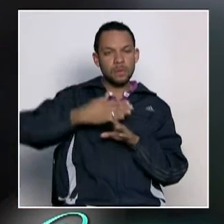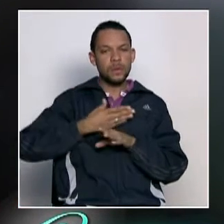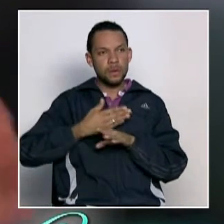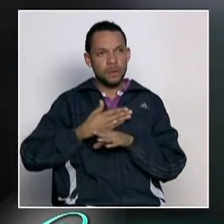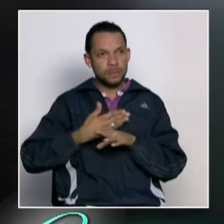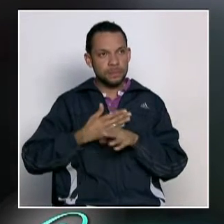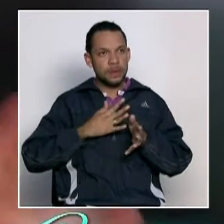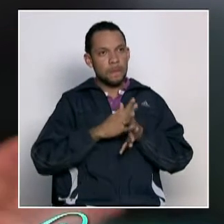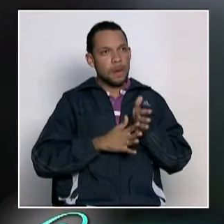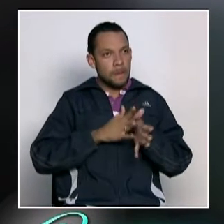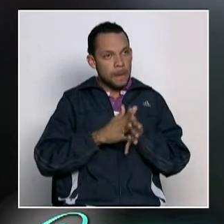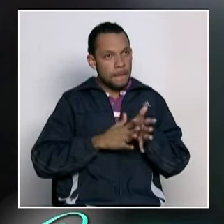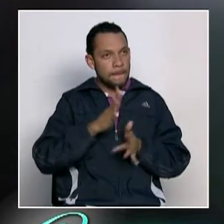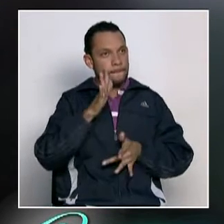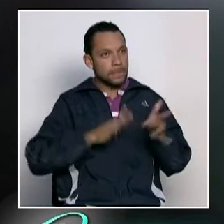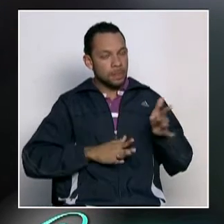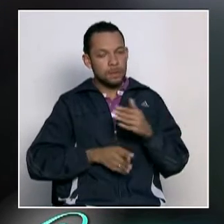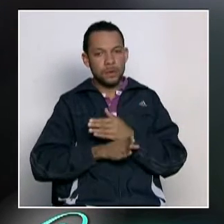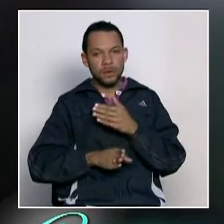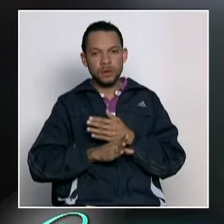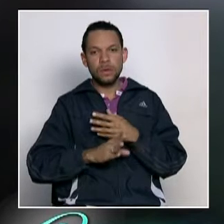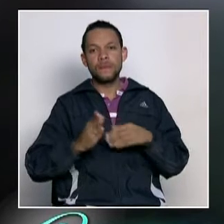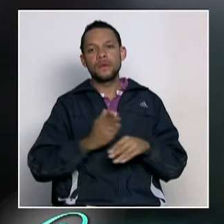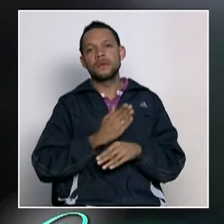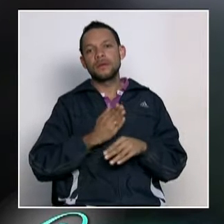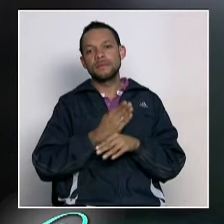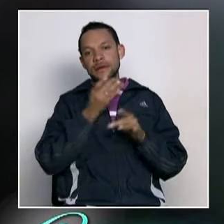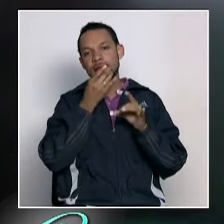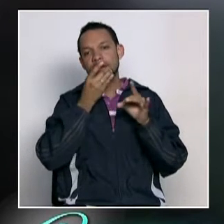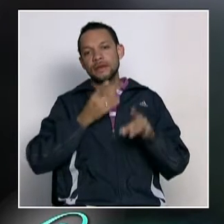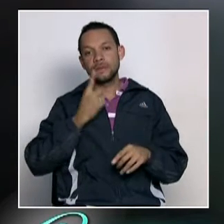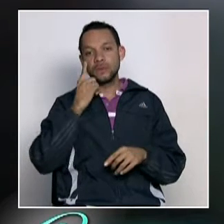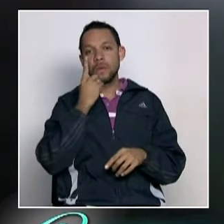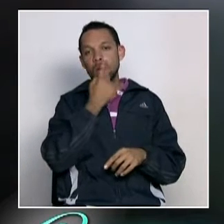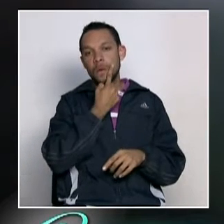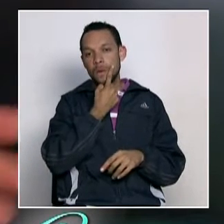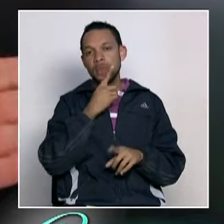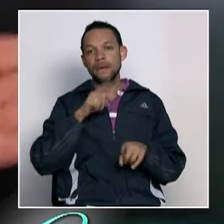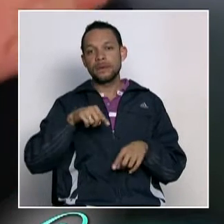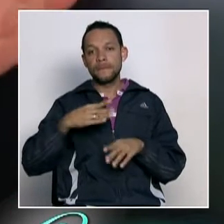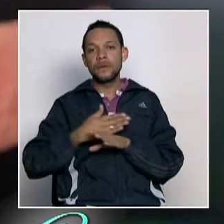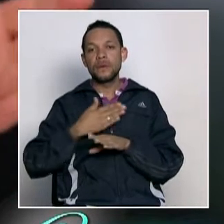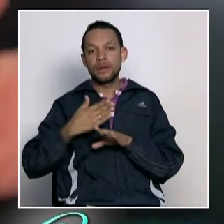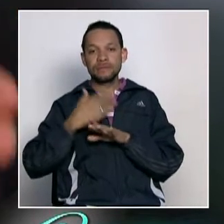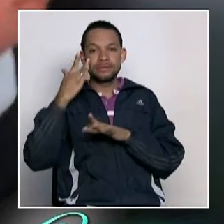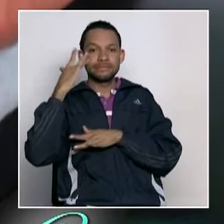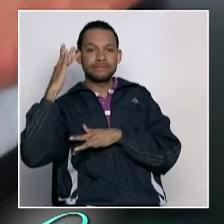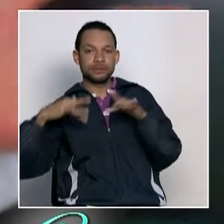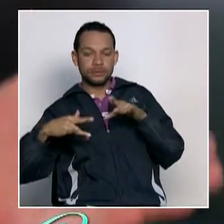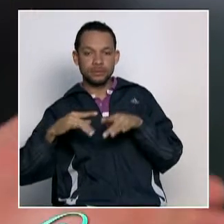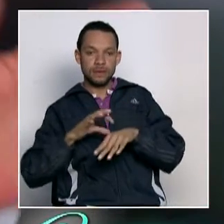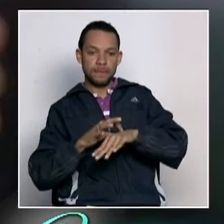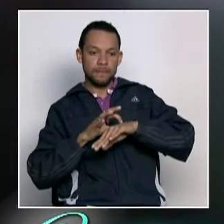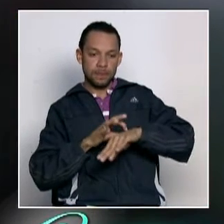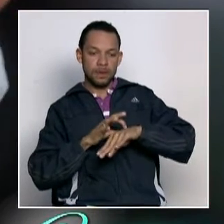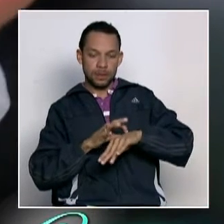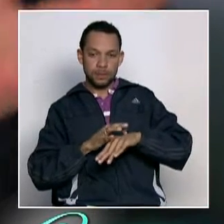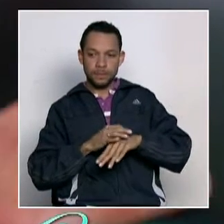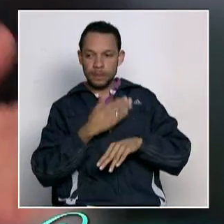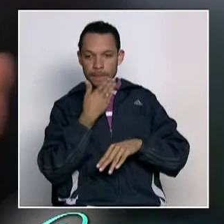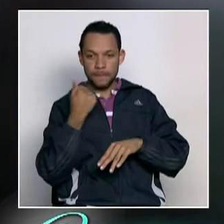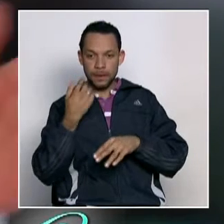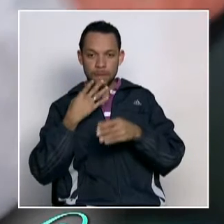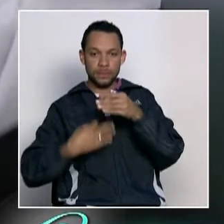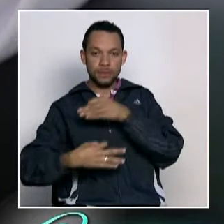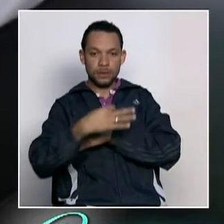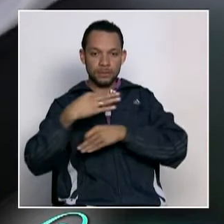hicieron la fisioterapia y la paciente continuaba con el problema. Y en el ojo también estaba presentando problema. El médico dice, consulte